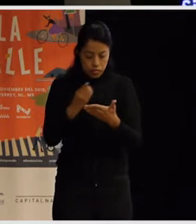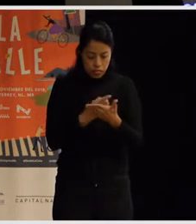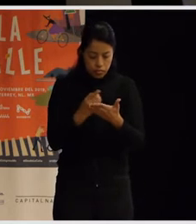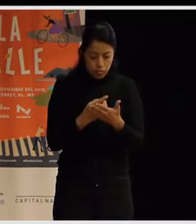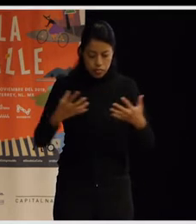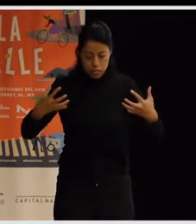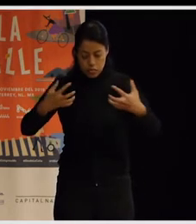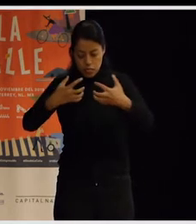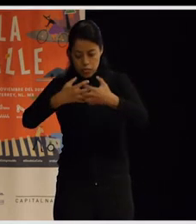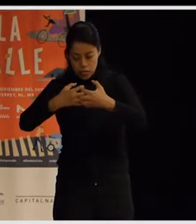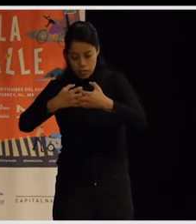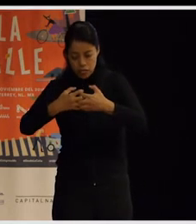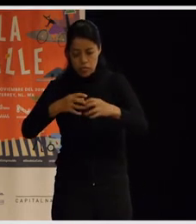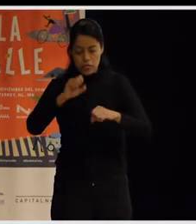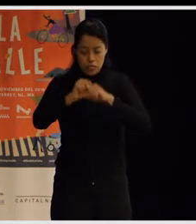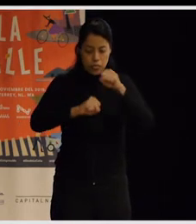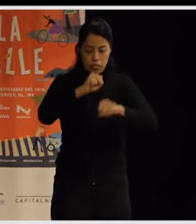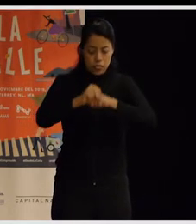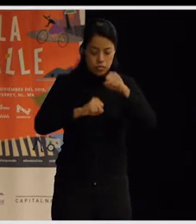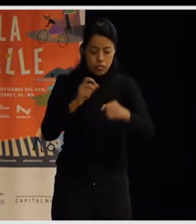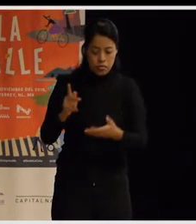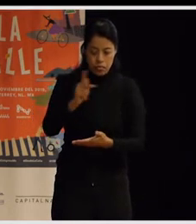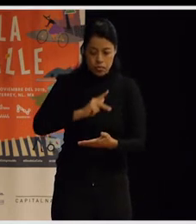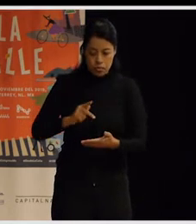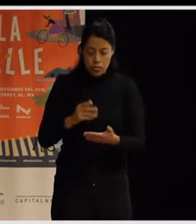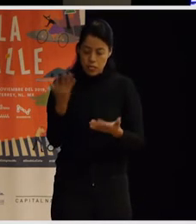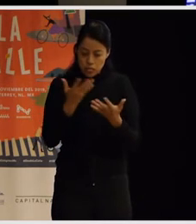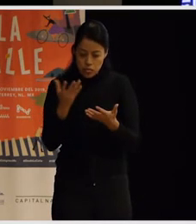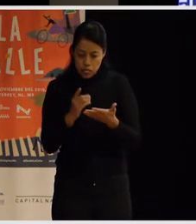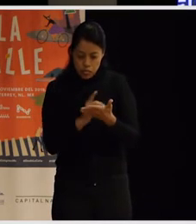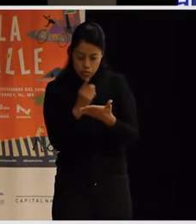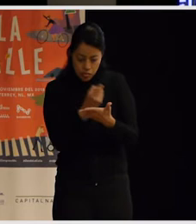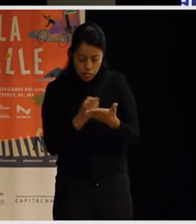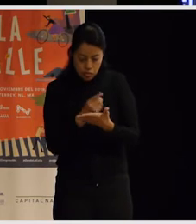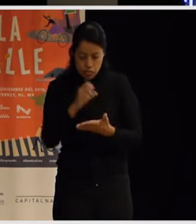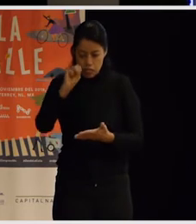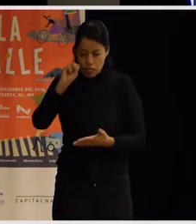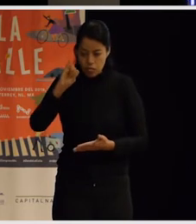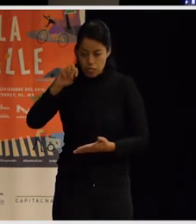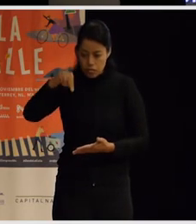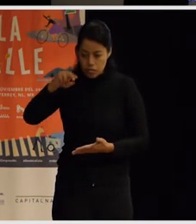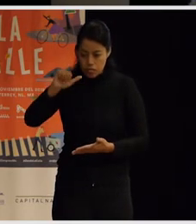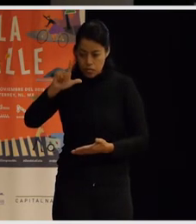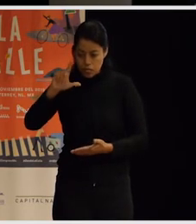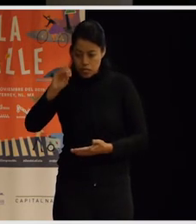de sistema de bicicleta pública lo diseñamos para sinaloa pero creemos que es un modelo que puede funcionar precio